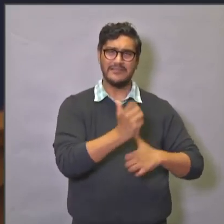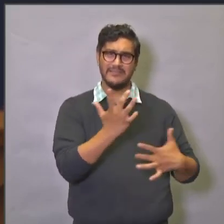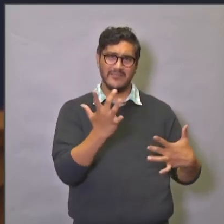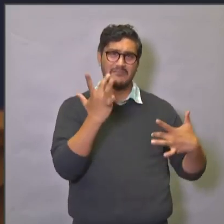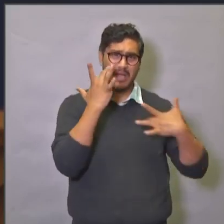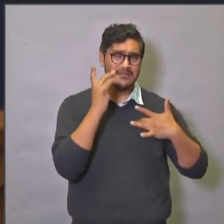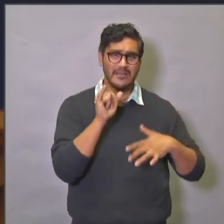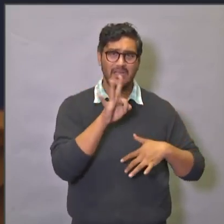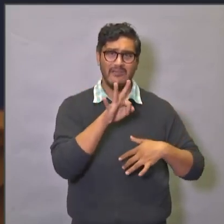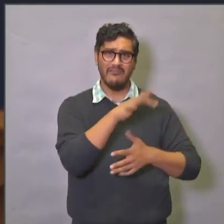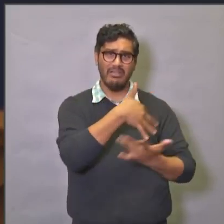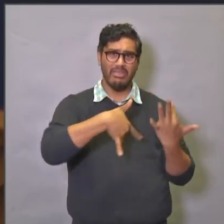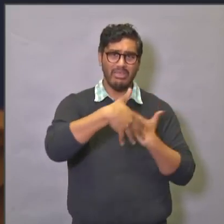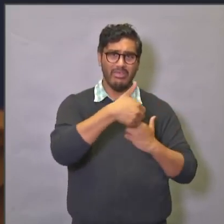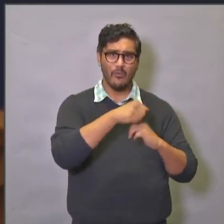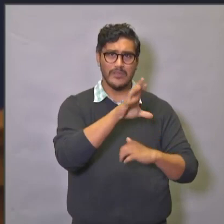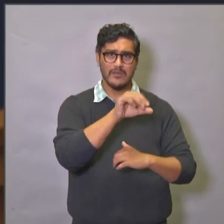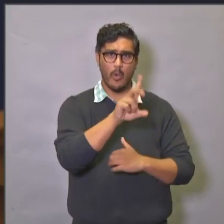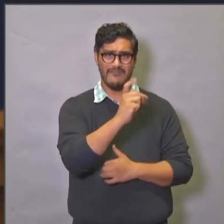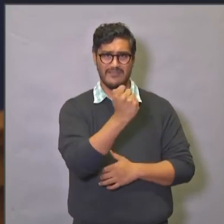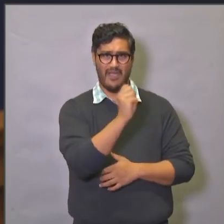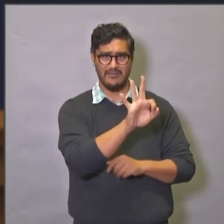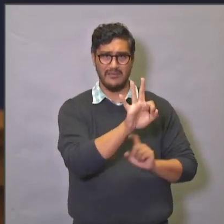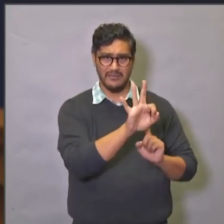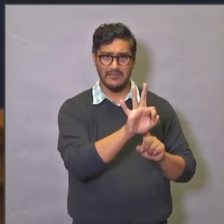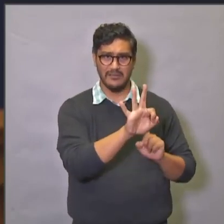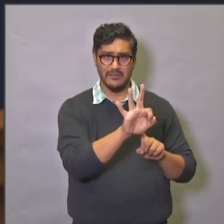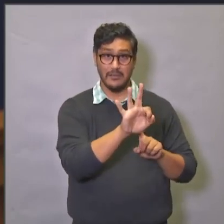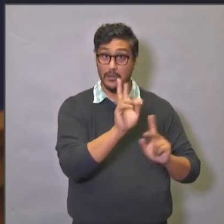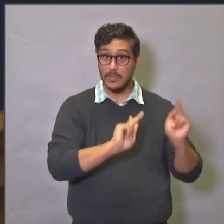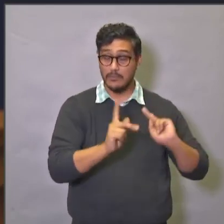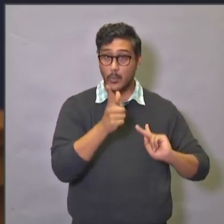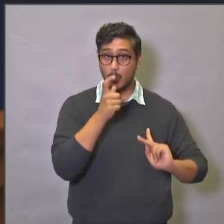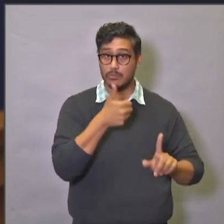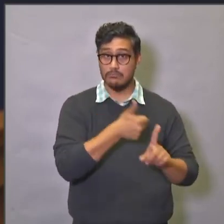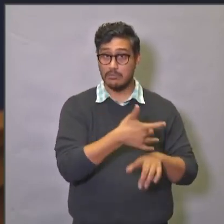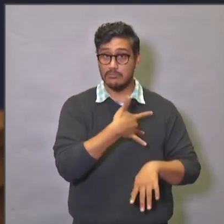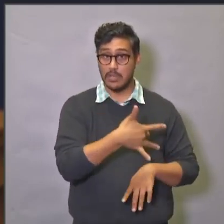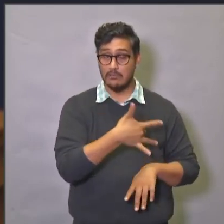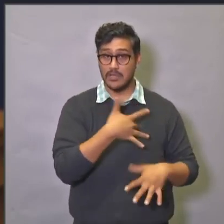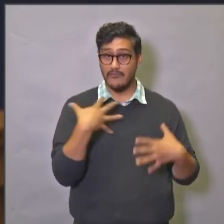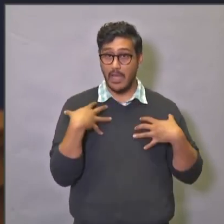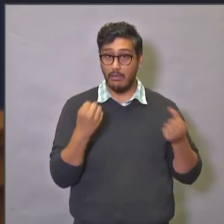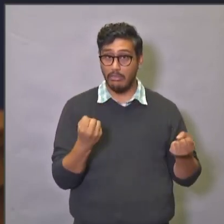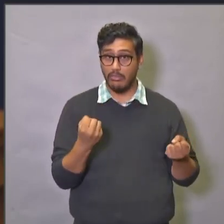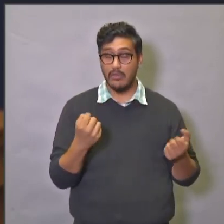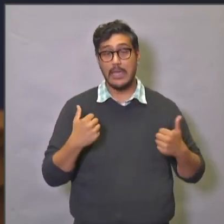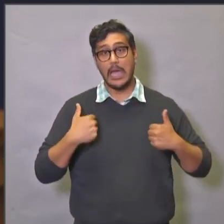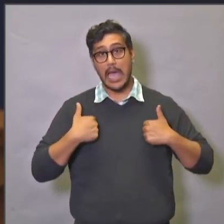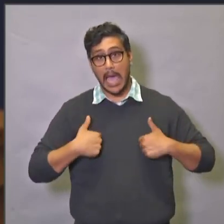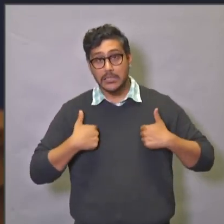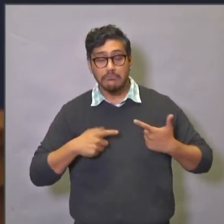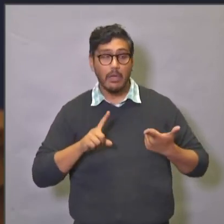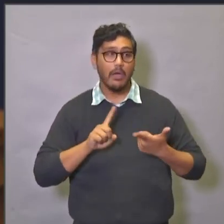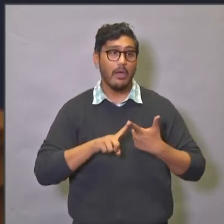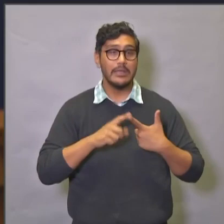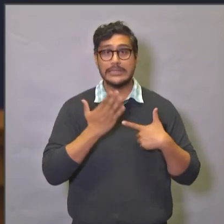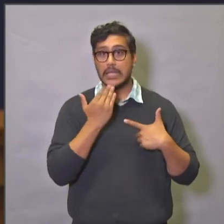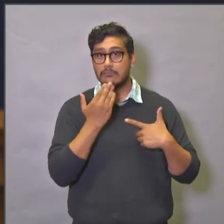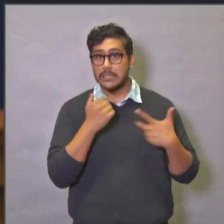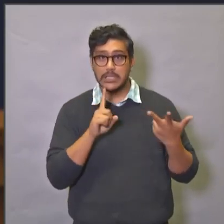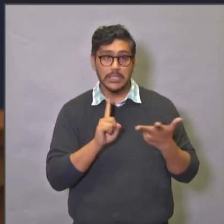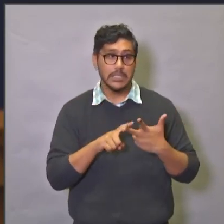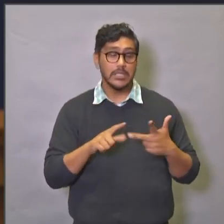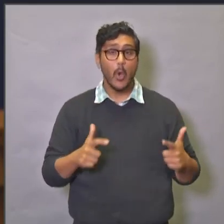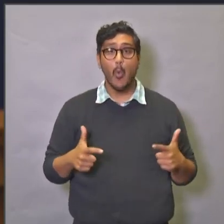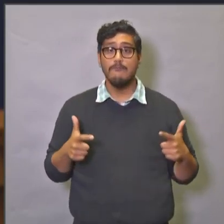exponen a COVID-19. Las personas con problemas delicados de salud como el asma, la diabetes,